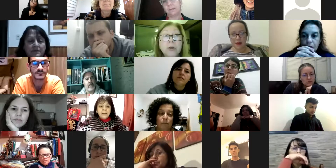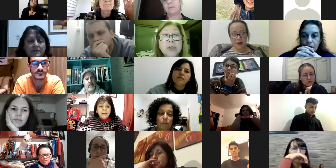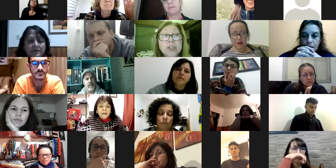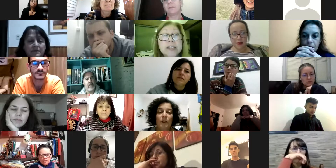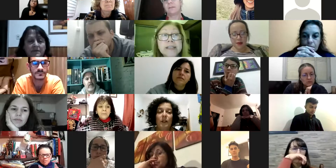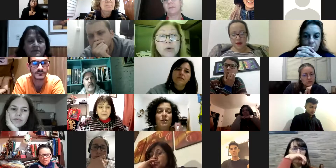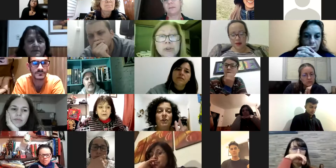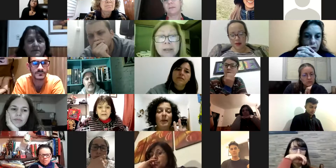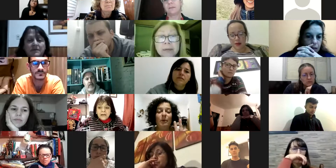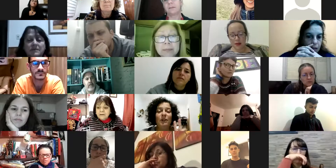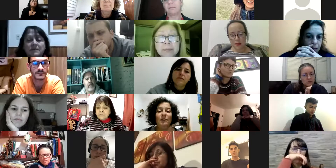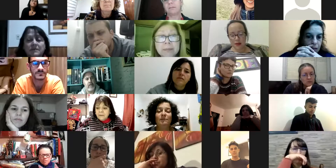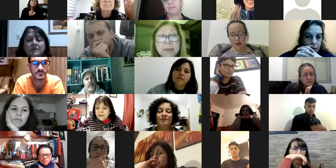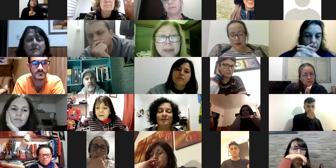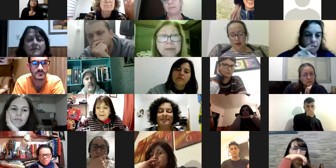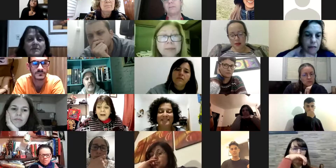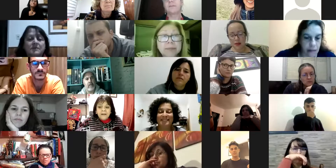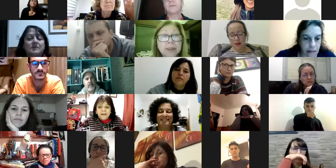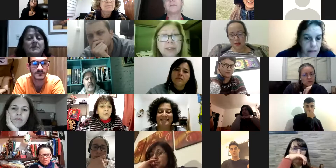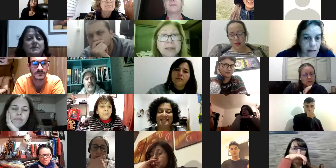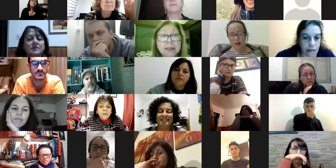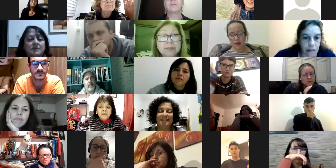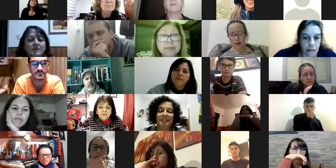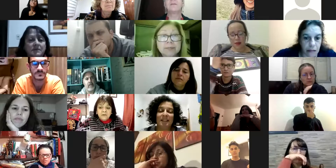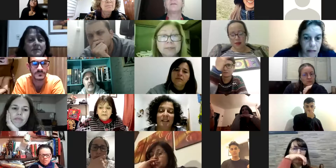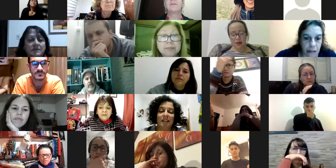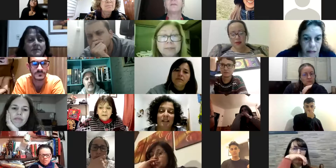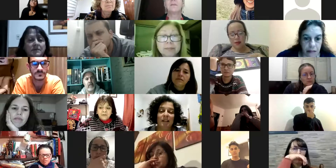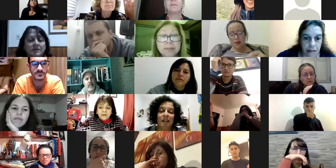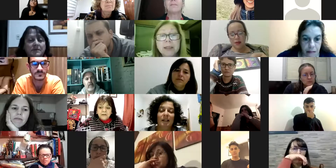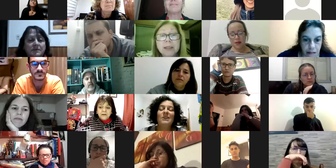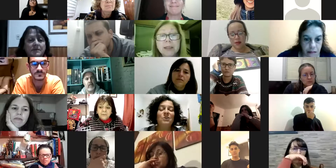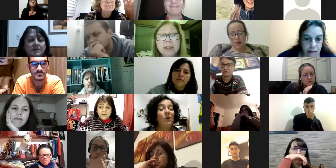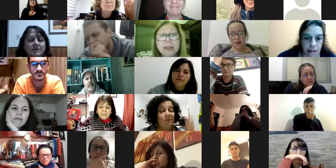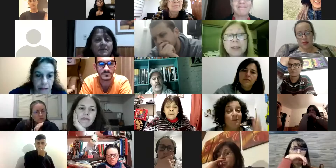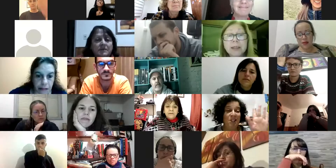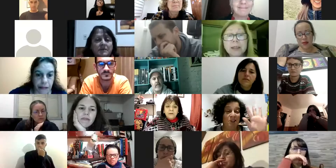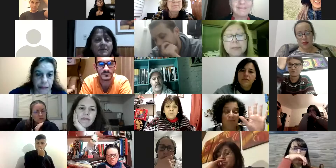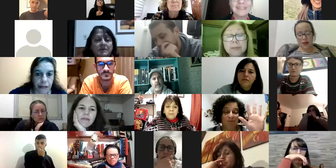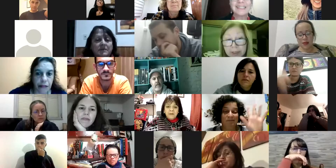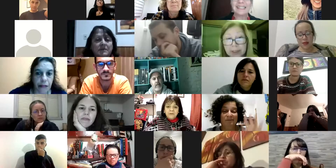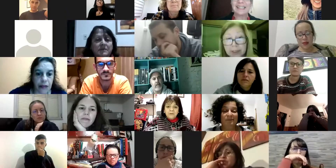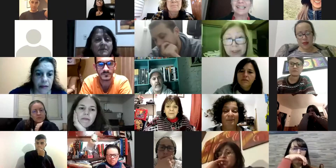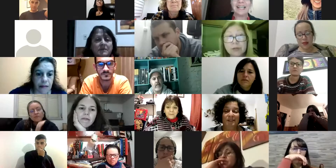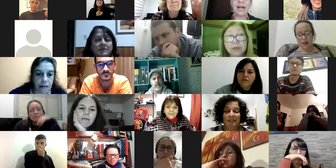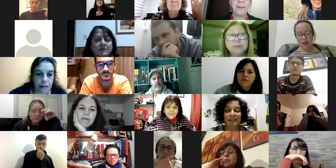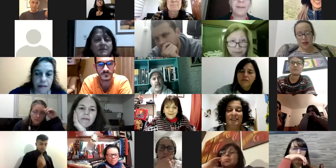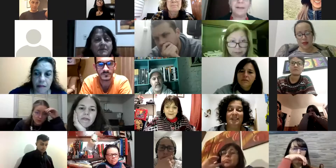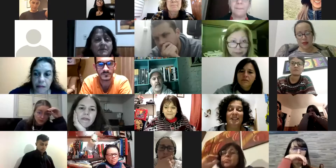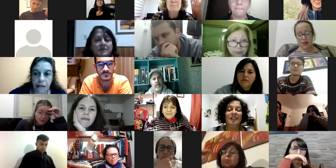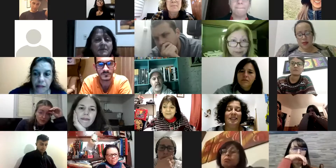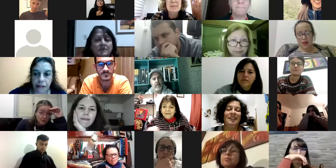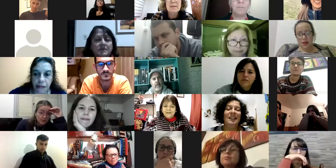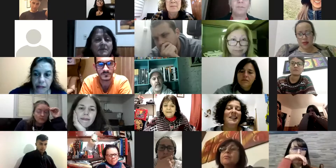Aquí alguien puso en el Yo chat, quería preguntar, tenía que pagar 5.000 pesos, dice. La persona tiene que pagar sí, 5.000 pesos. A